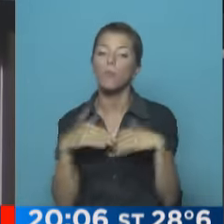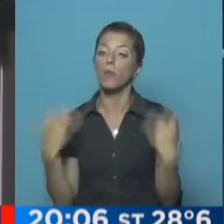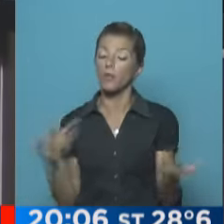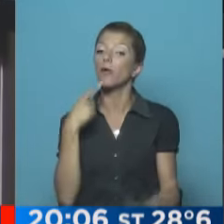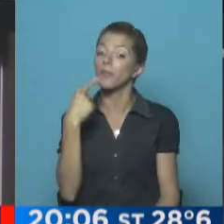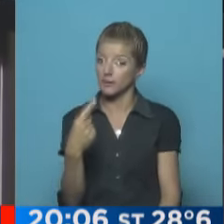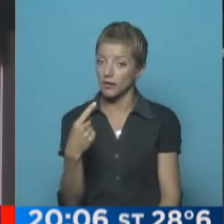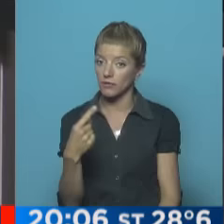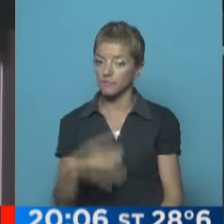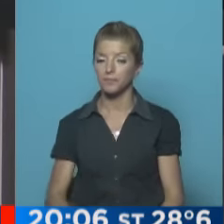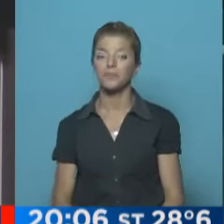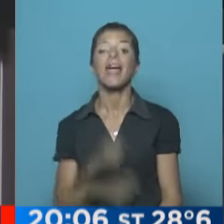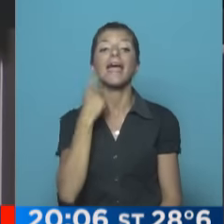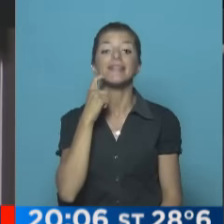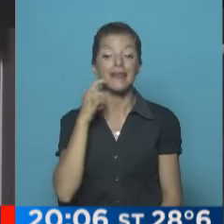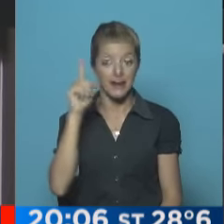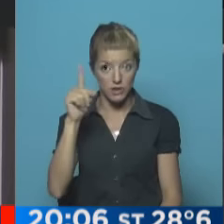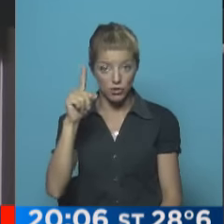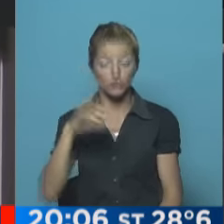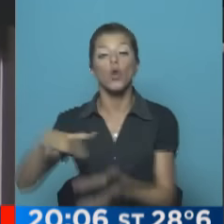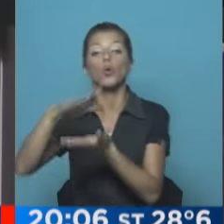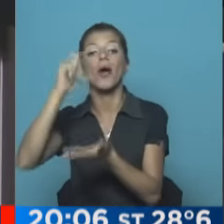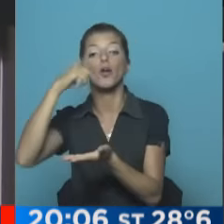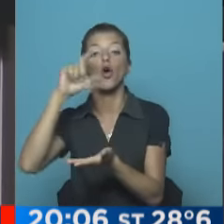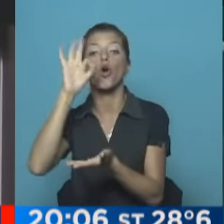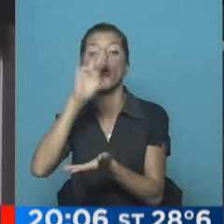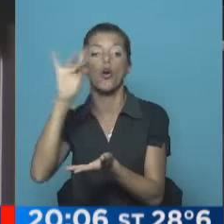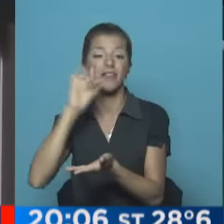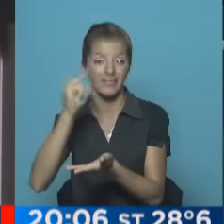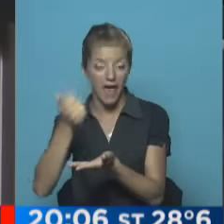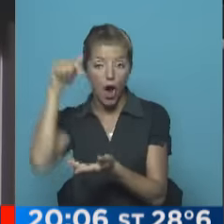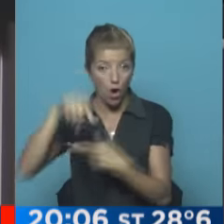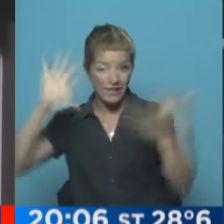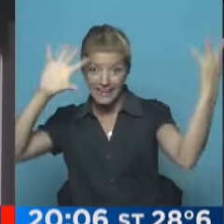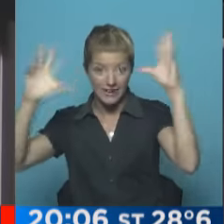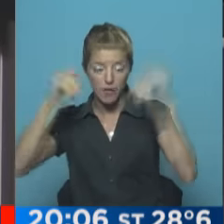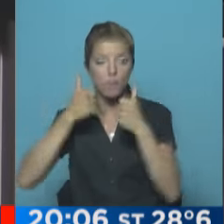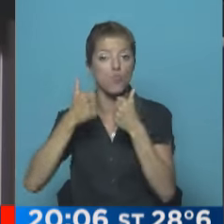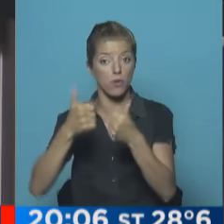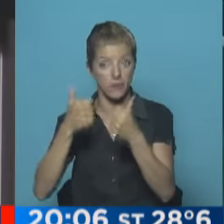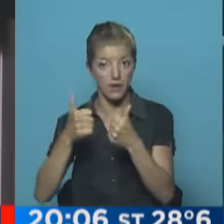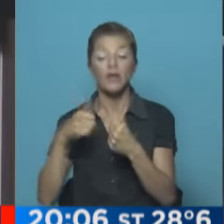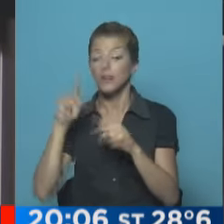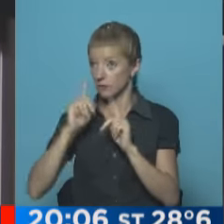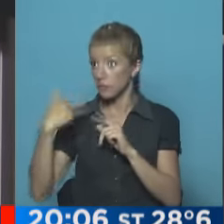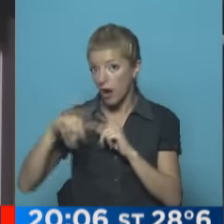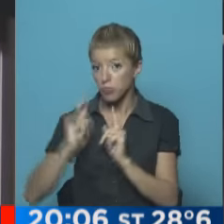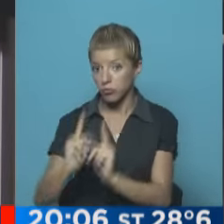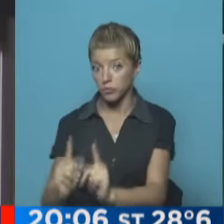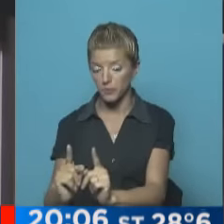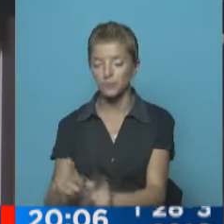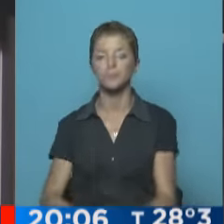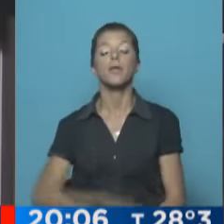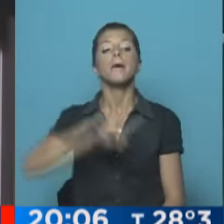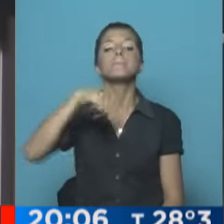la provincia de Entre Ríos, especialmente en la ciudad de Concordia, hoy tuvieron muy buenas condiciones meteorológicas y así seguirán los próximos días.